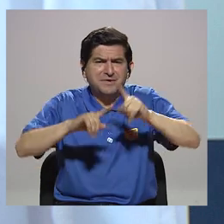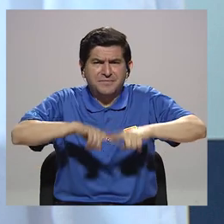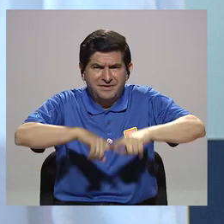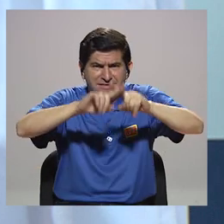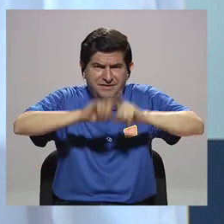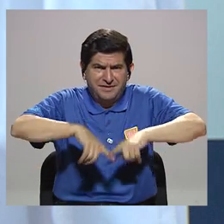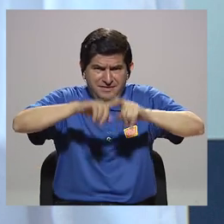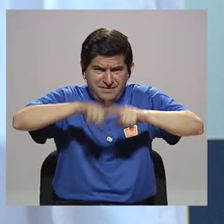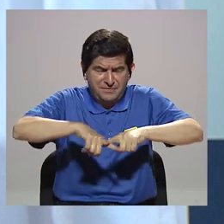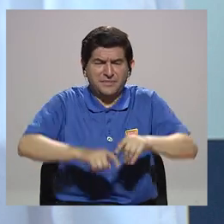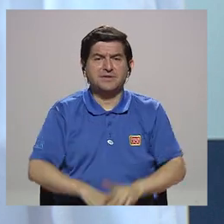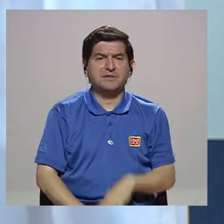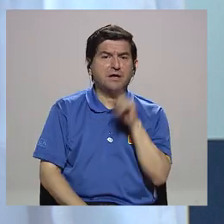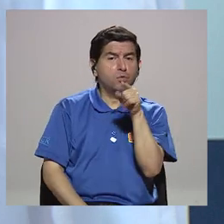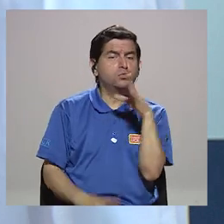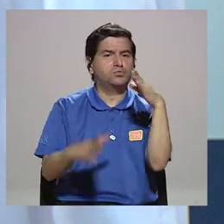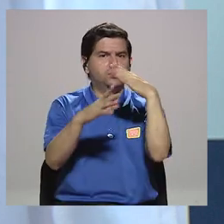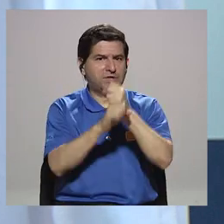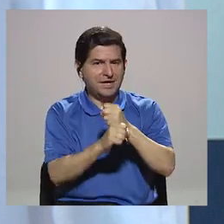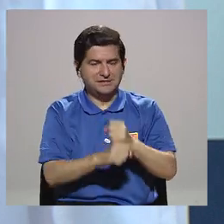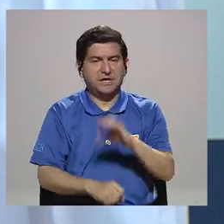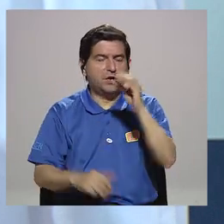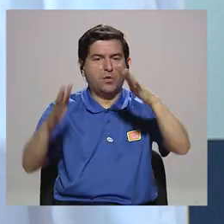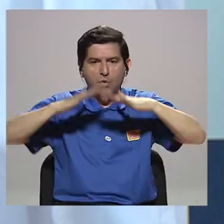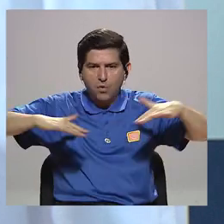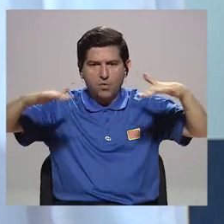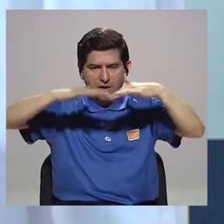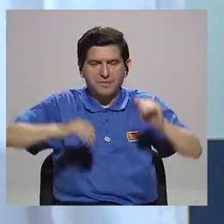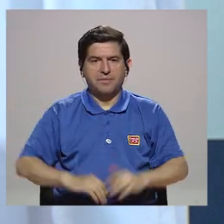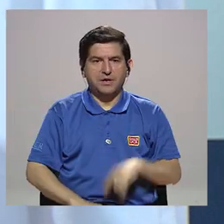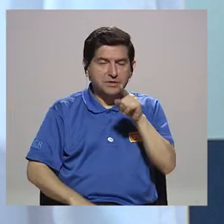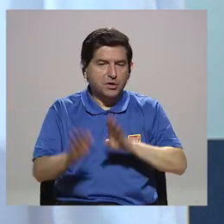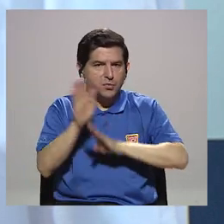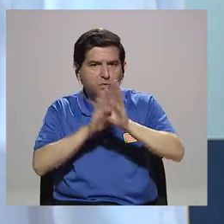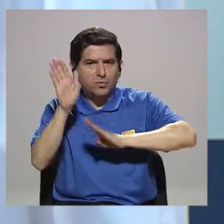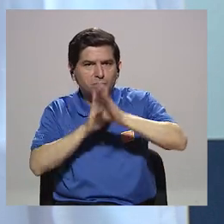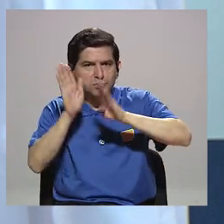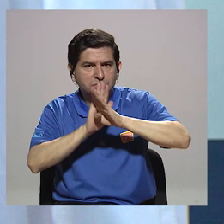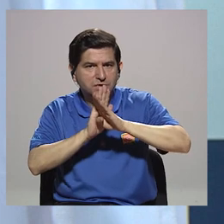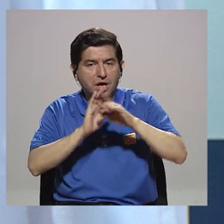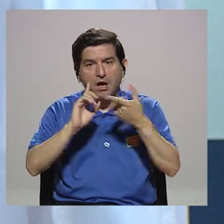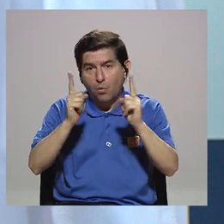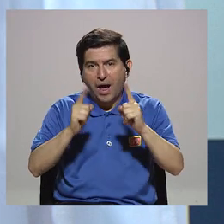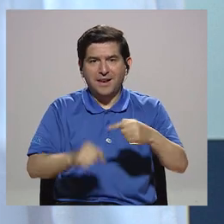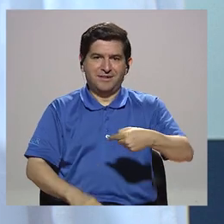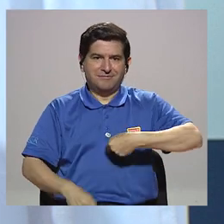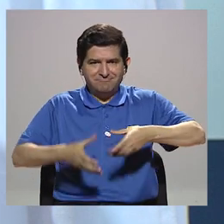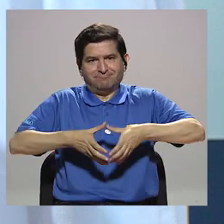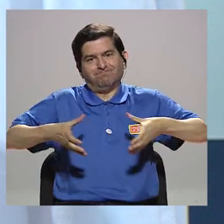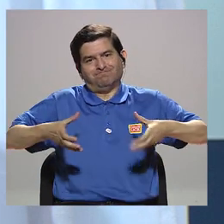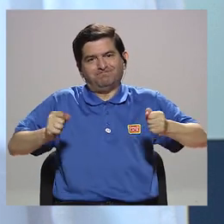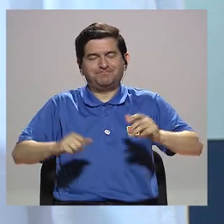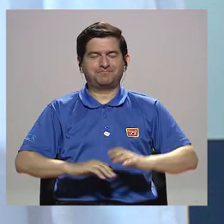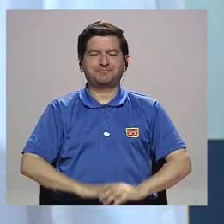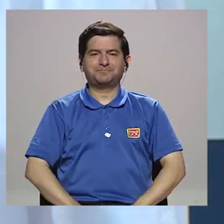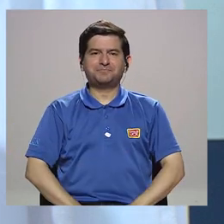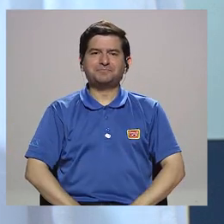que depende mucho de lo que vos hagas o del medio ambiente en donde vos te vas a desenvolver, es la